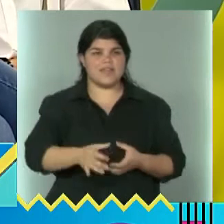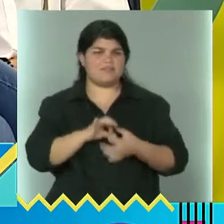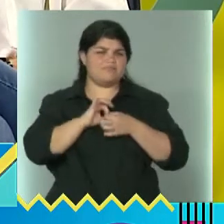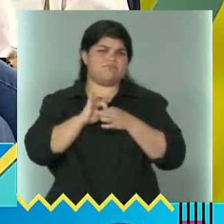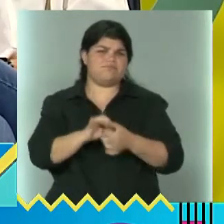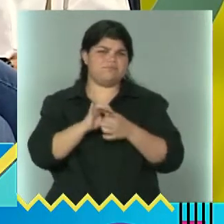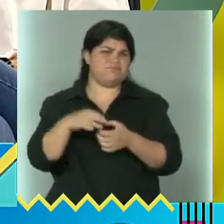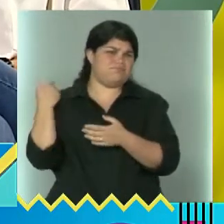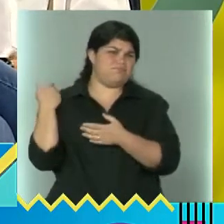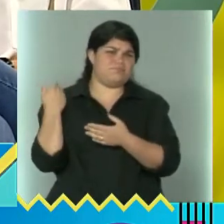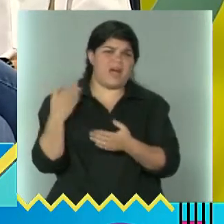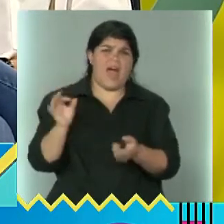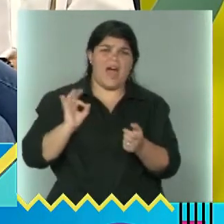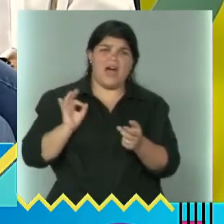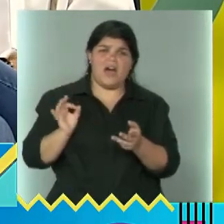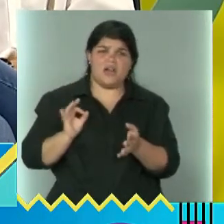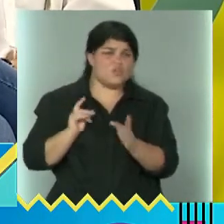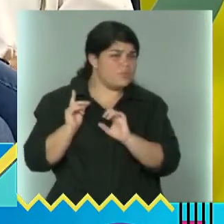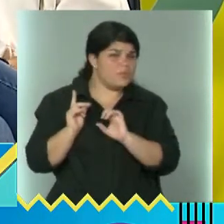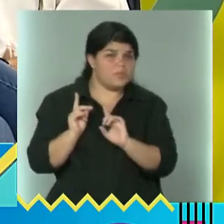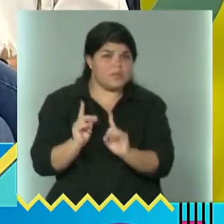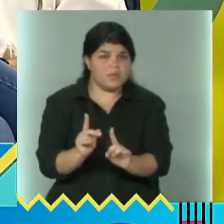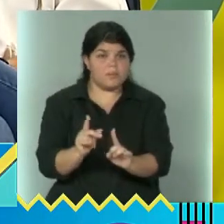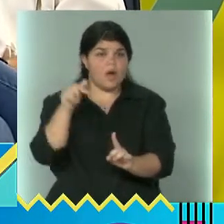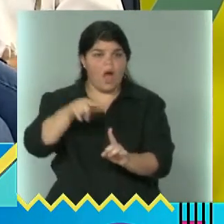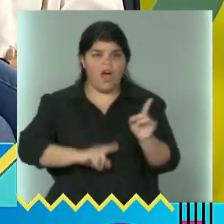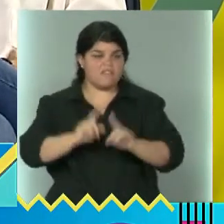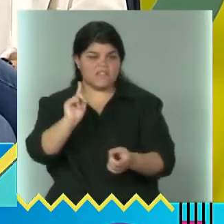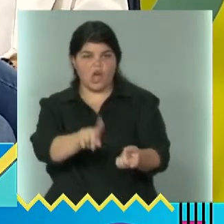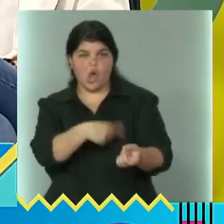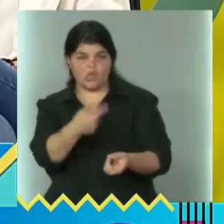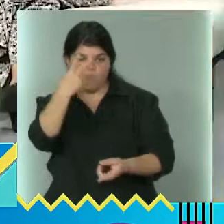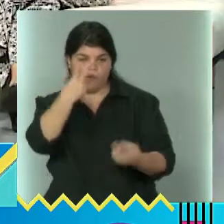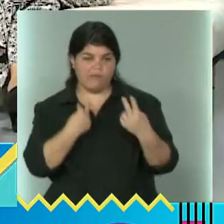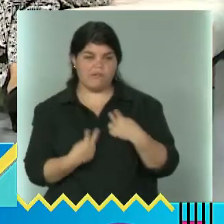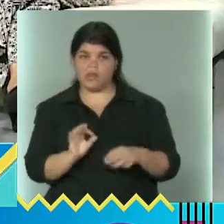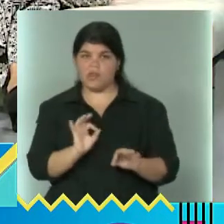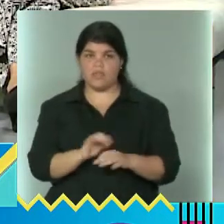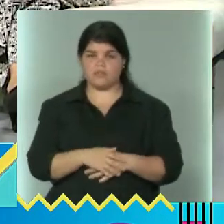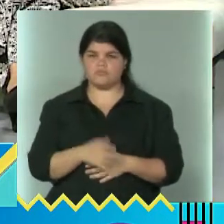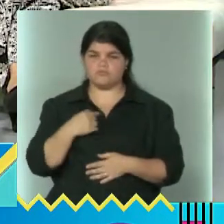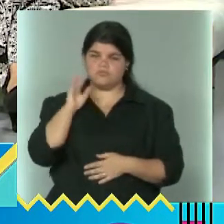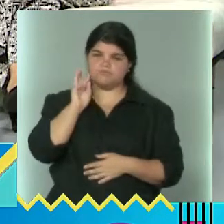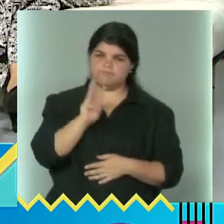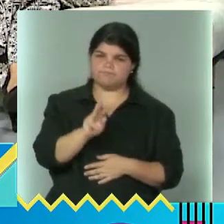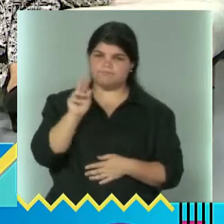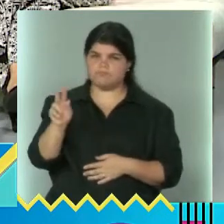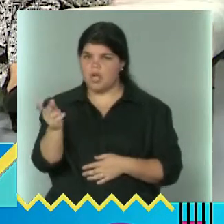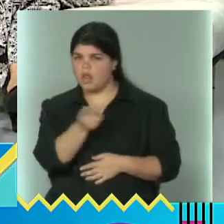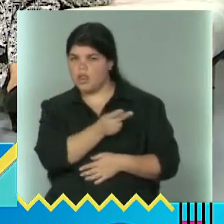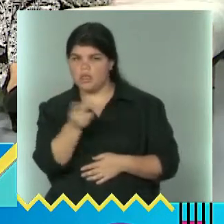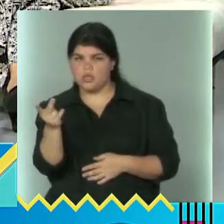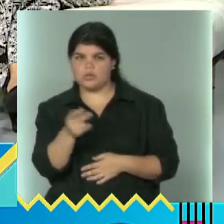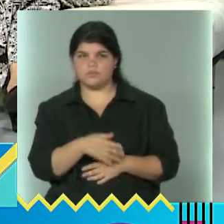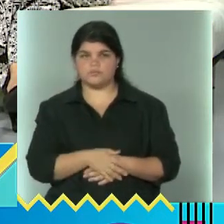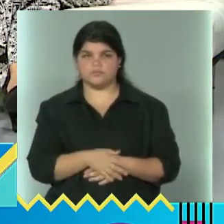tiempo. Entonces, y que no nos hemos acostumbrado a vernos. Yo las escuchaba a ustedes al principio, si